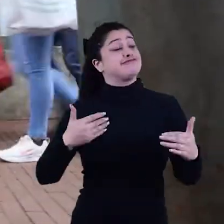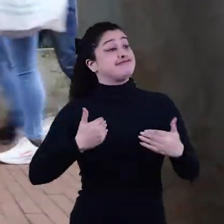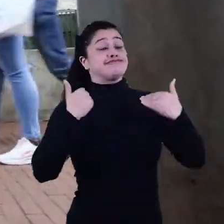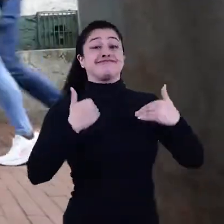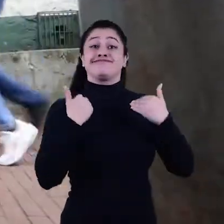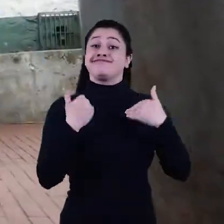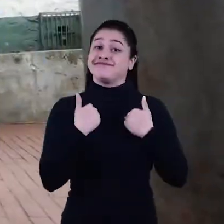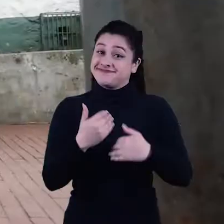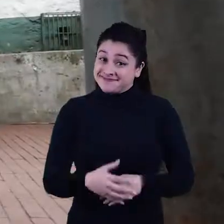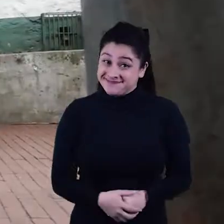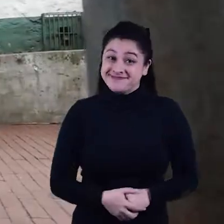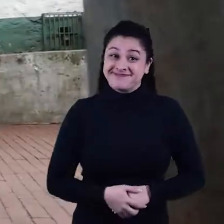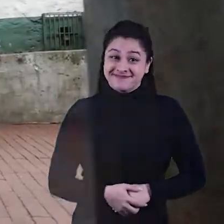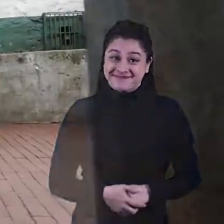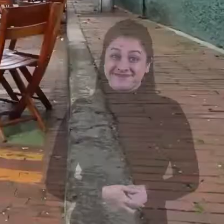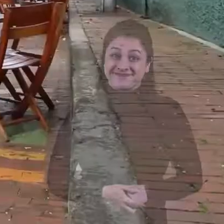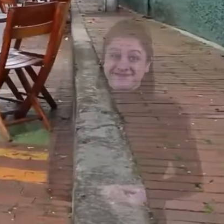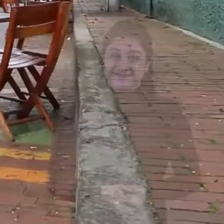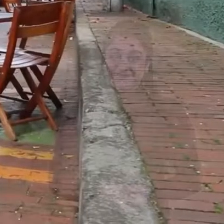¡Gracias!